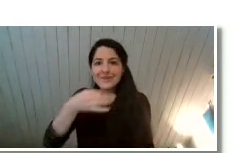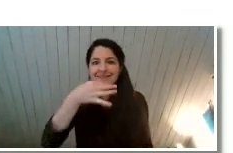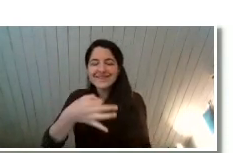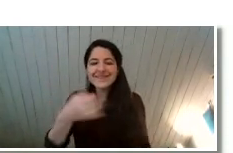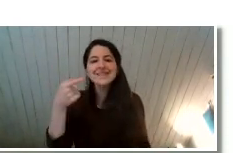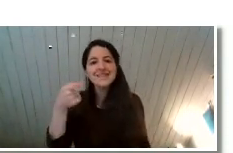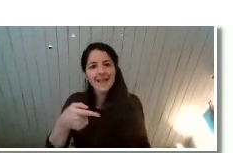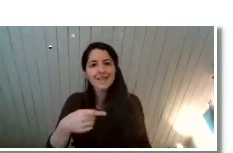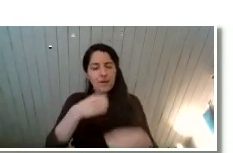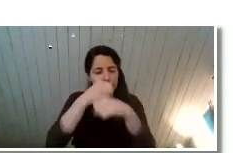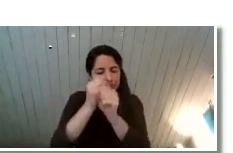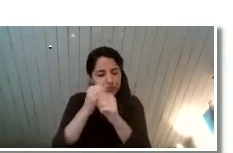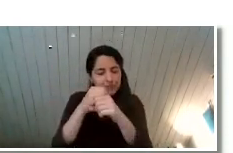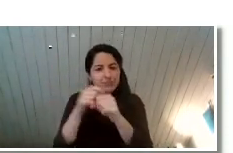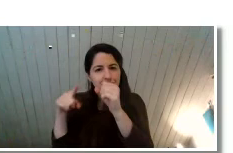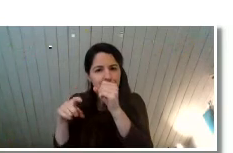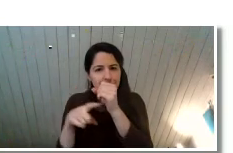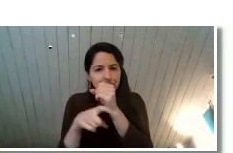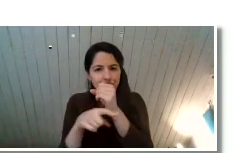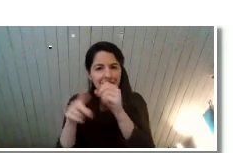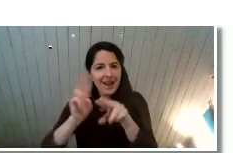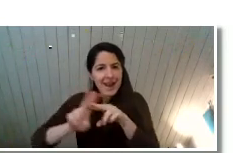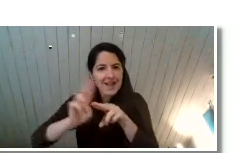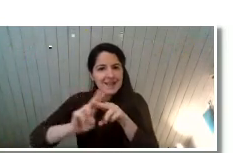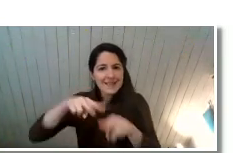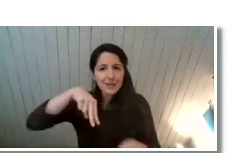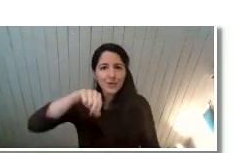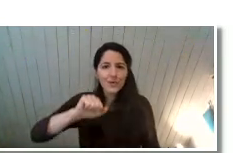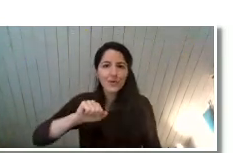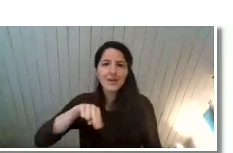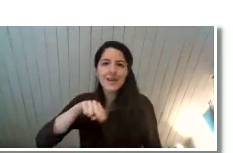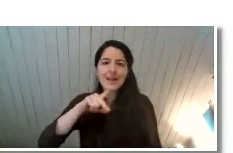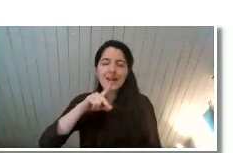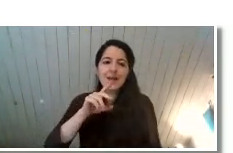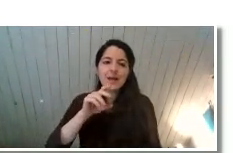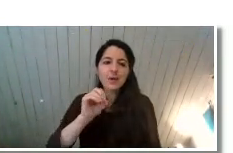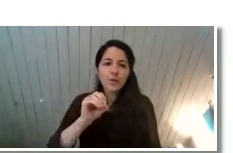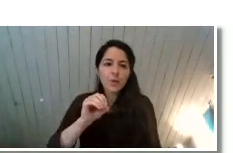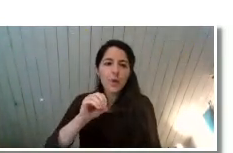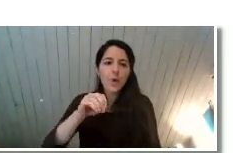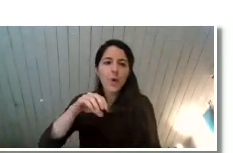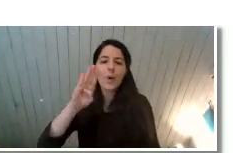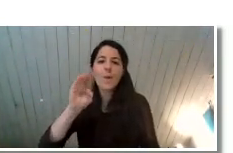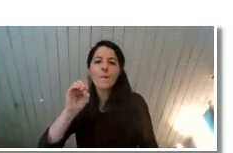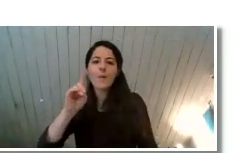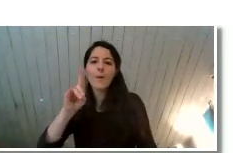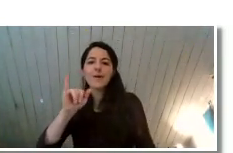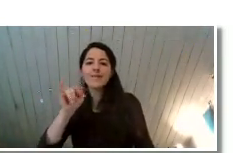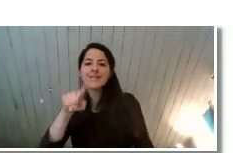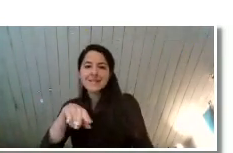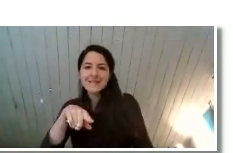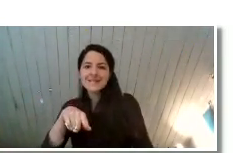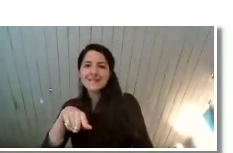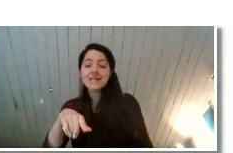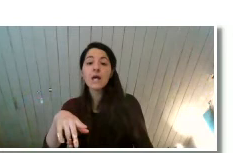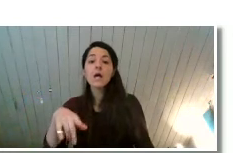desarrollando los nanobodies con las alpacas para producir una terapia para el coronavirus.